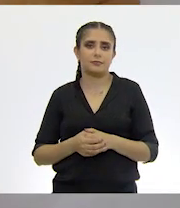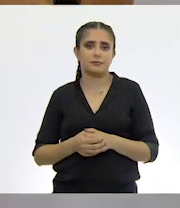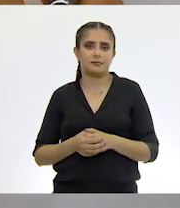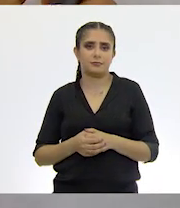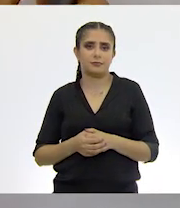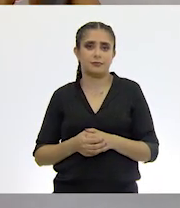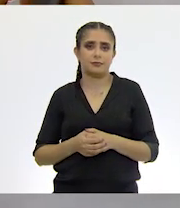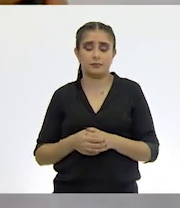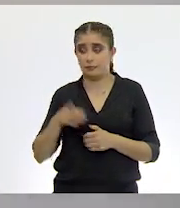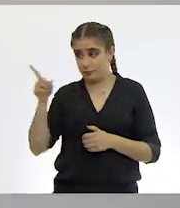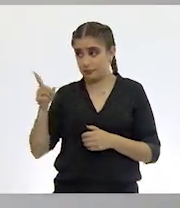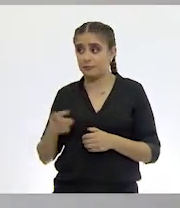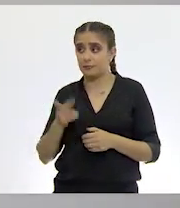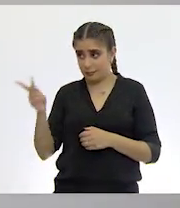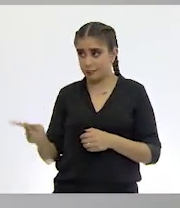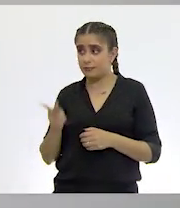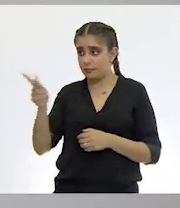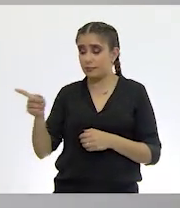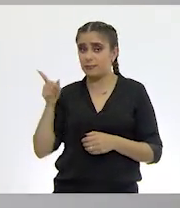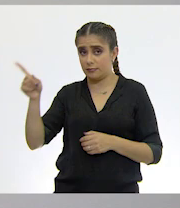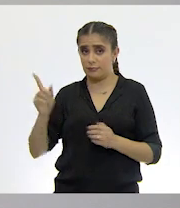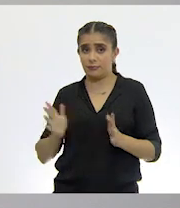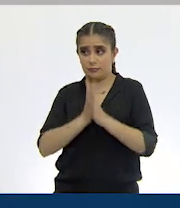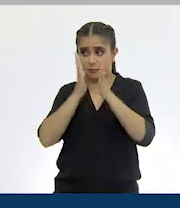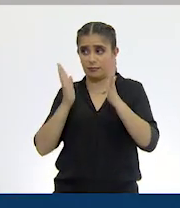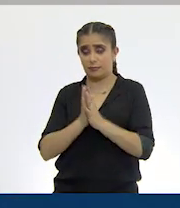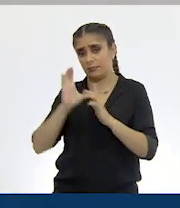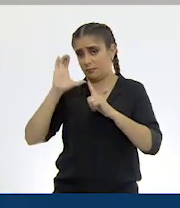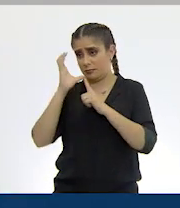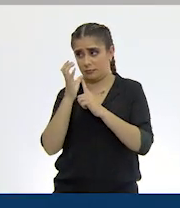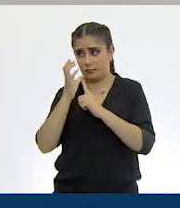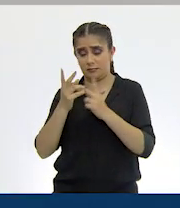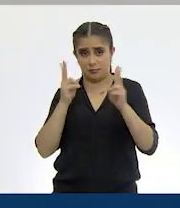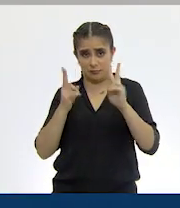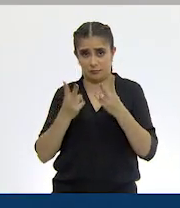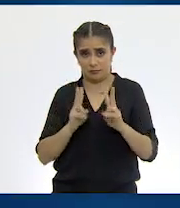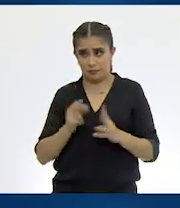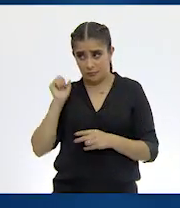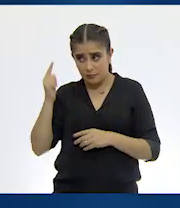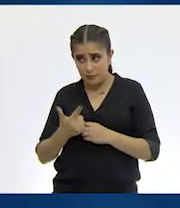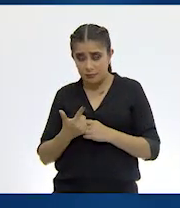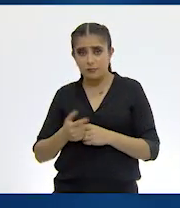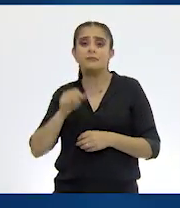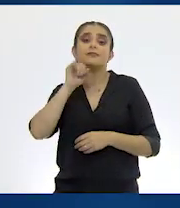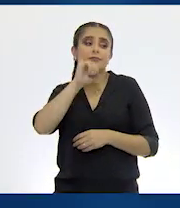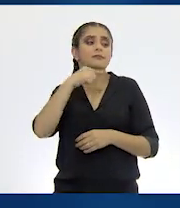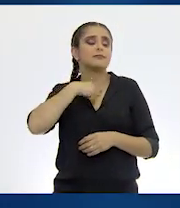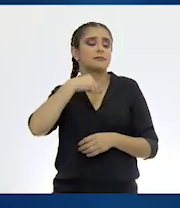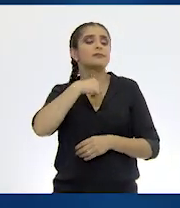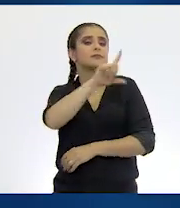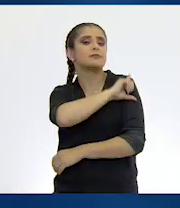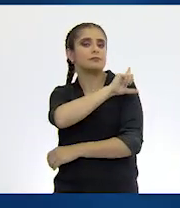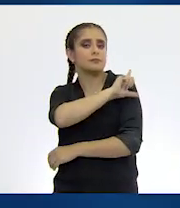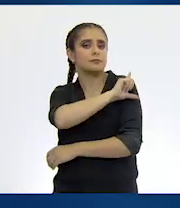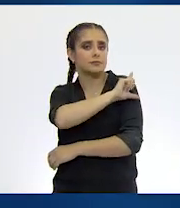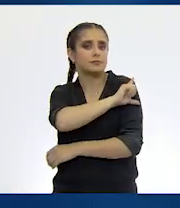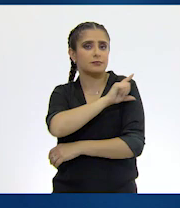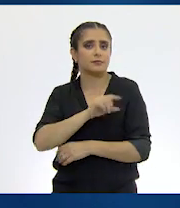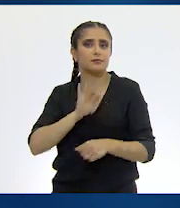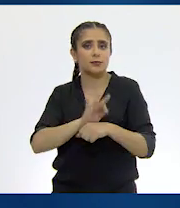María, ¿tú participas en algún comité vecinal? Sí, en el de Protección Civil. Muy bien.